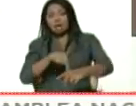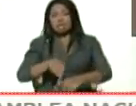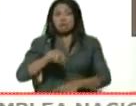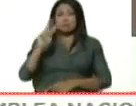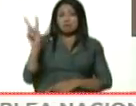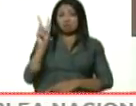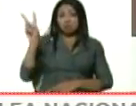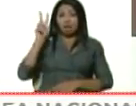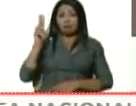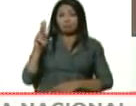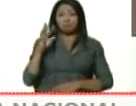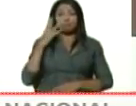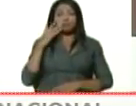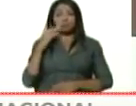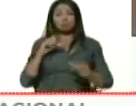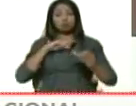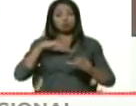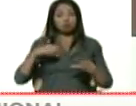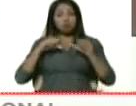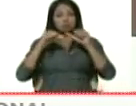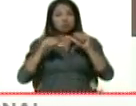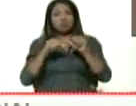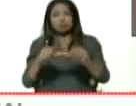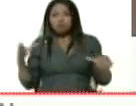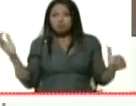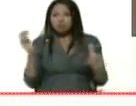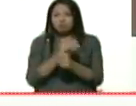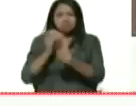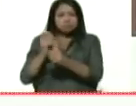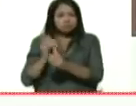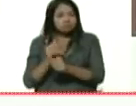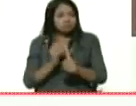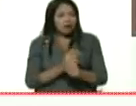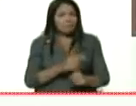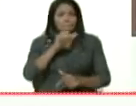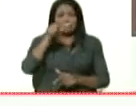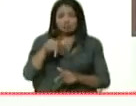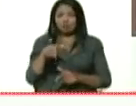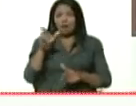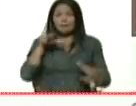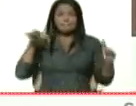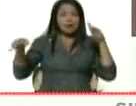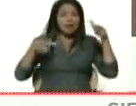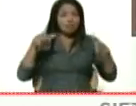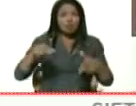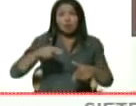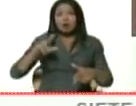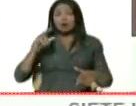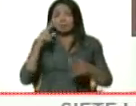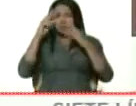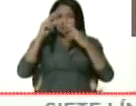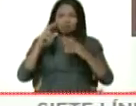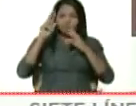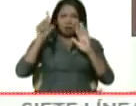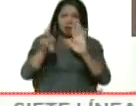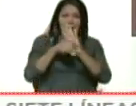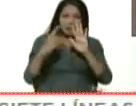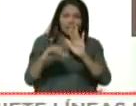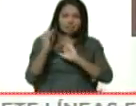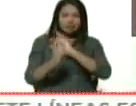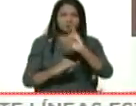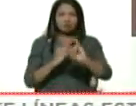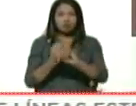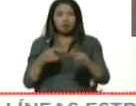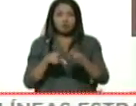Venezuela, seguiremos capturando delincuentes, seguiremos respetando las leyes internacionales de los códigos